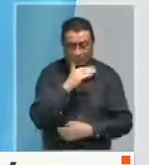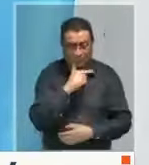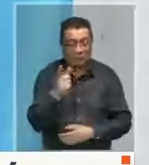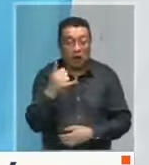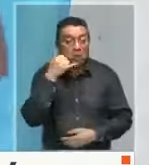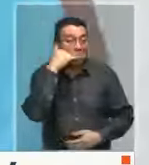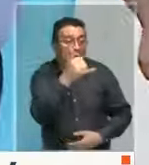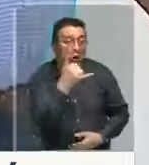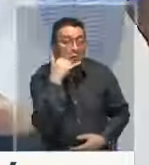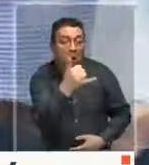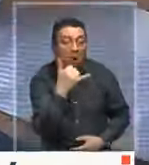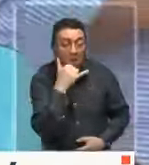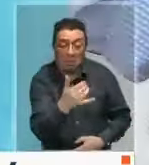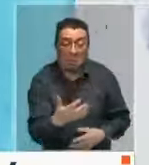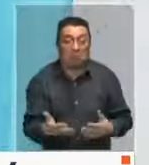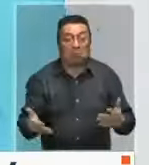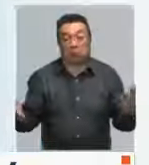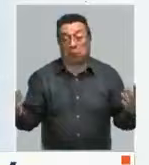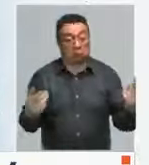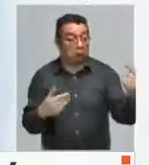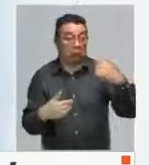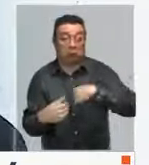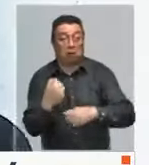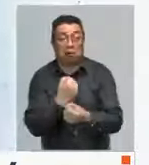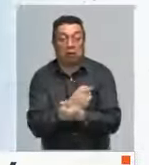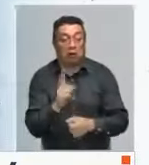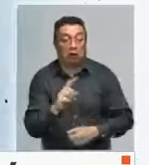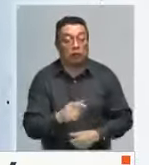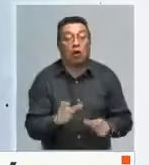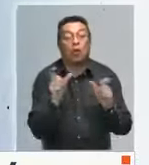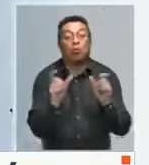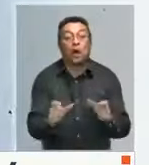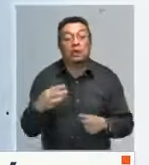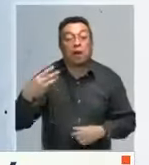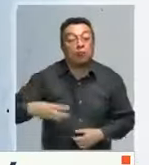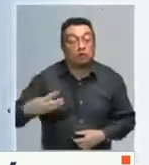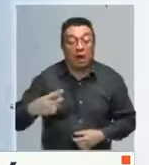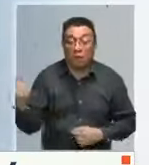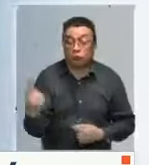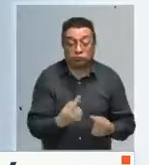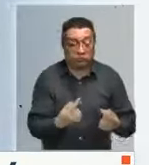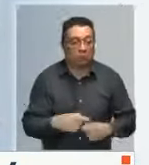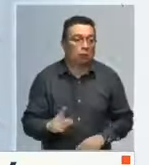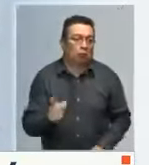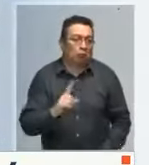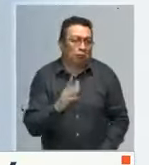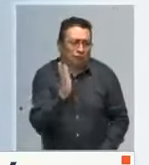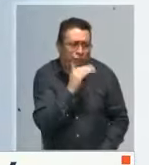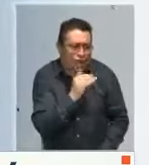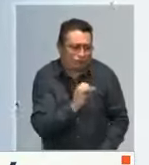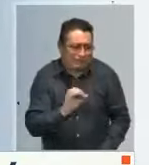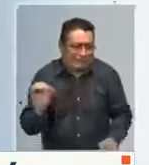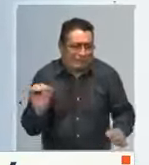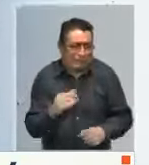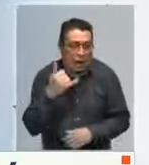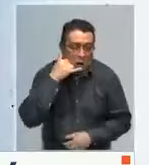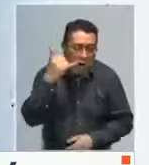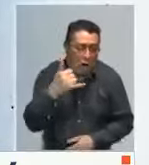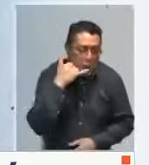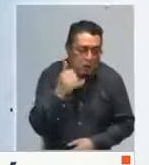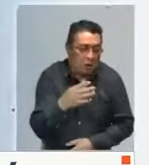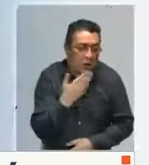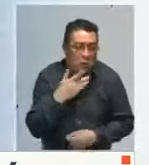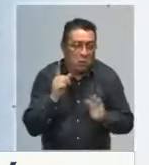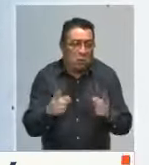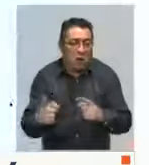pero no vinieron. ¿Los guardias municipales pasan? No, tampoco. Hay que llamarlos y así